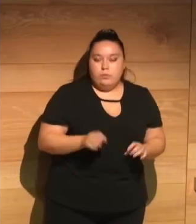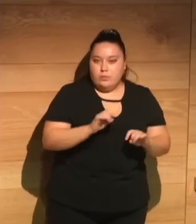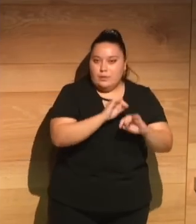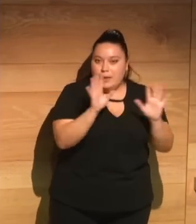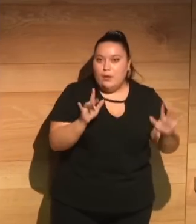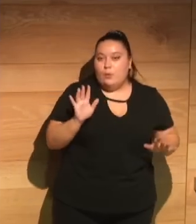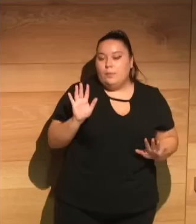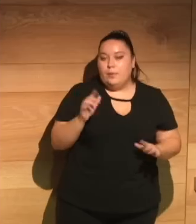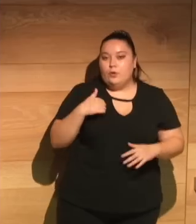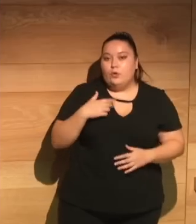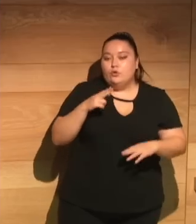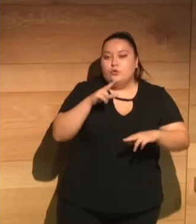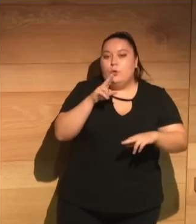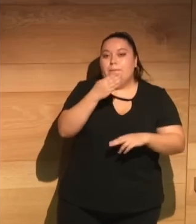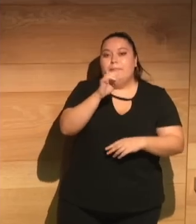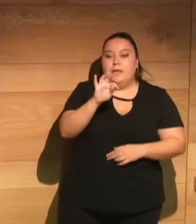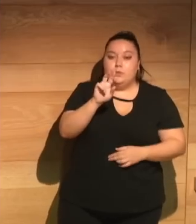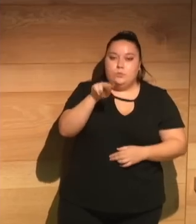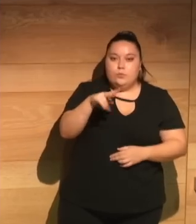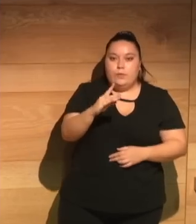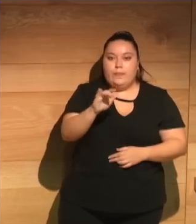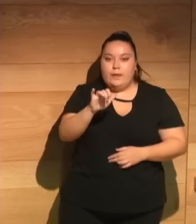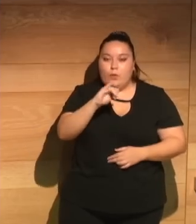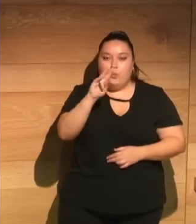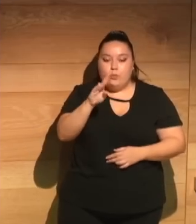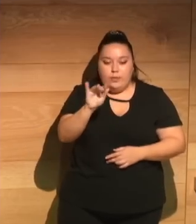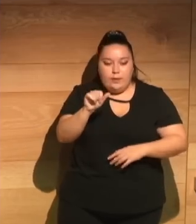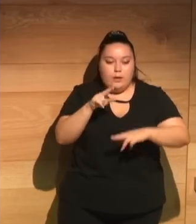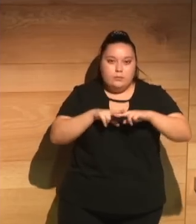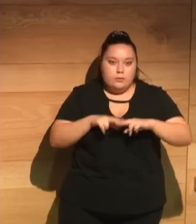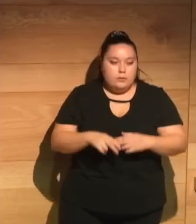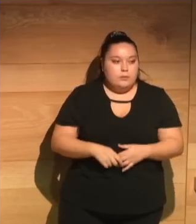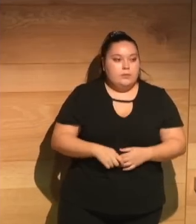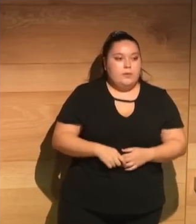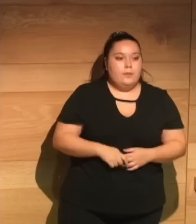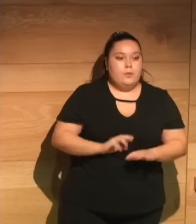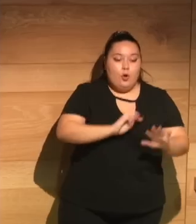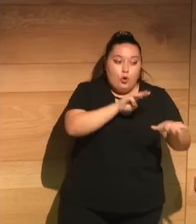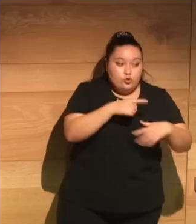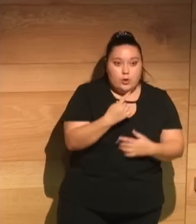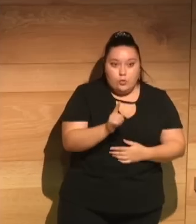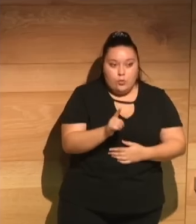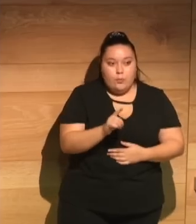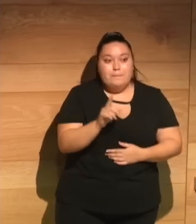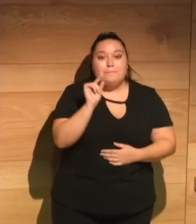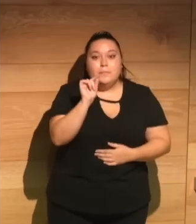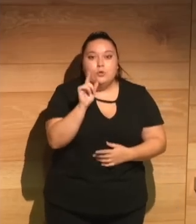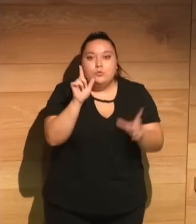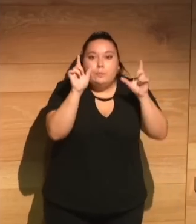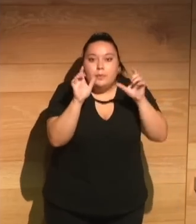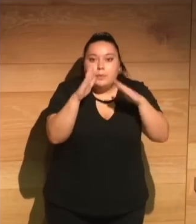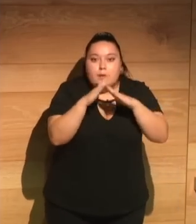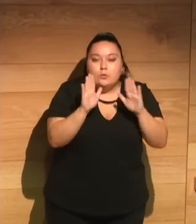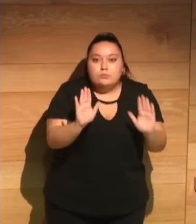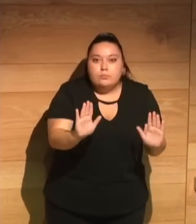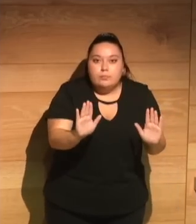lo que tengo es betún de Judea. Vente a casa. Pero pensad que incluso los retratos, claro, ya no 8 horas, pero que tenían que estar minutos quietos. Mm. Y es